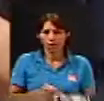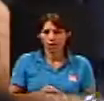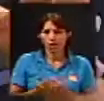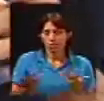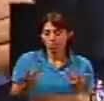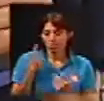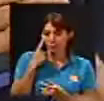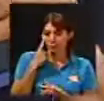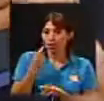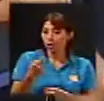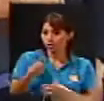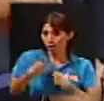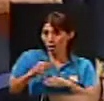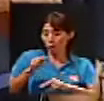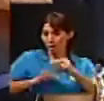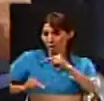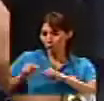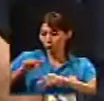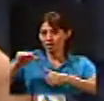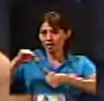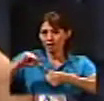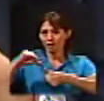Yo hago negocios en Centroamérica. Ajá.